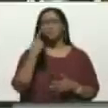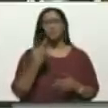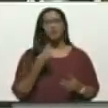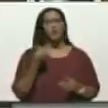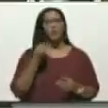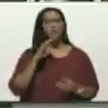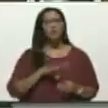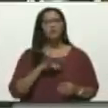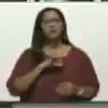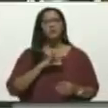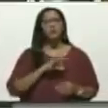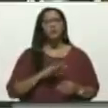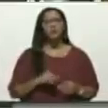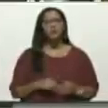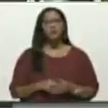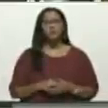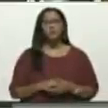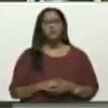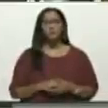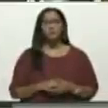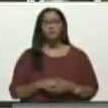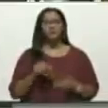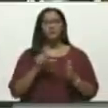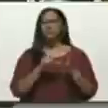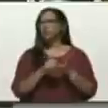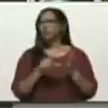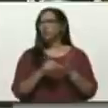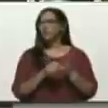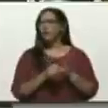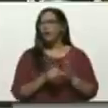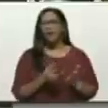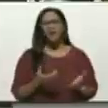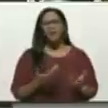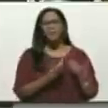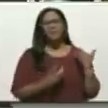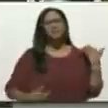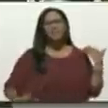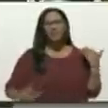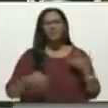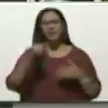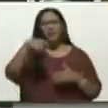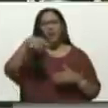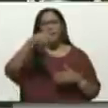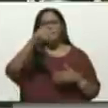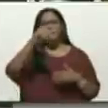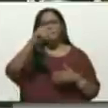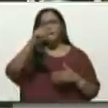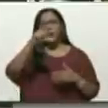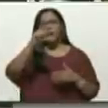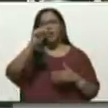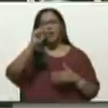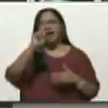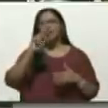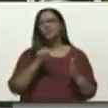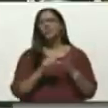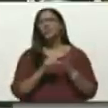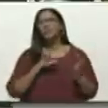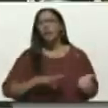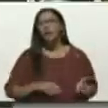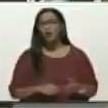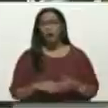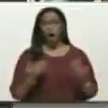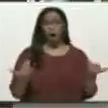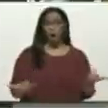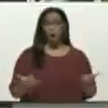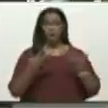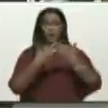llama? Lorenzo Mendoza. ¿Dónde está Lorenzo Mendoza? Compárenlo con Lorenzo Mendoza, pues. Ahora montó una planta, unas plantas en Estados